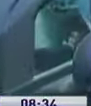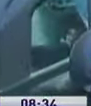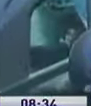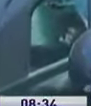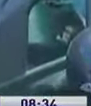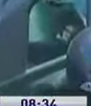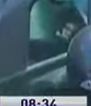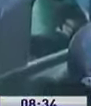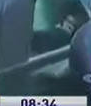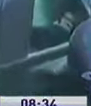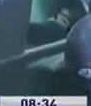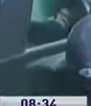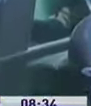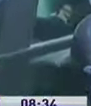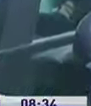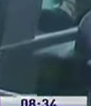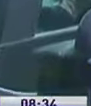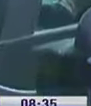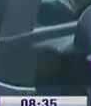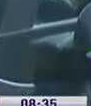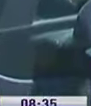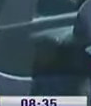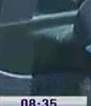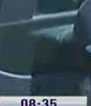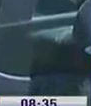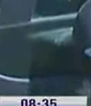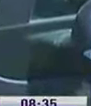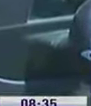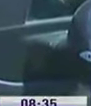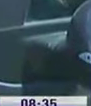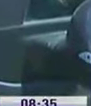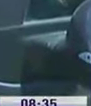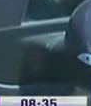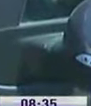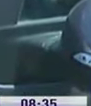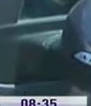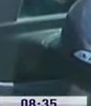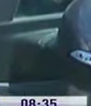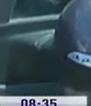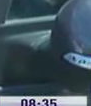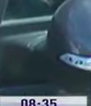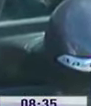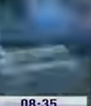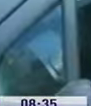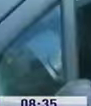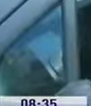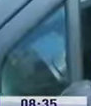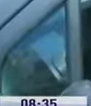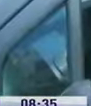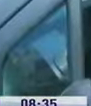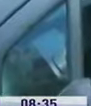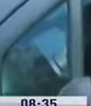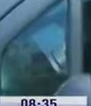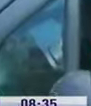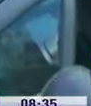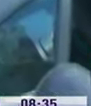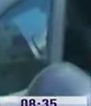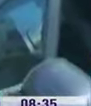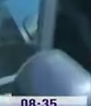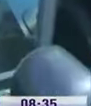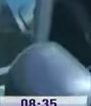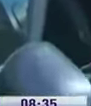vecinita, buscando unos mal estacionados. ¡Ay! Sí, ya me voy. Travesurista, no. Salinas